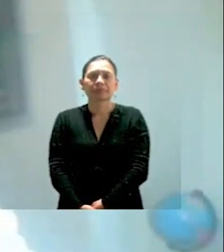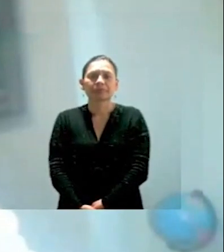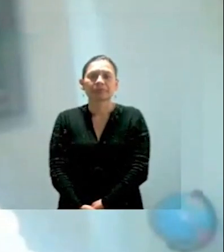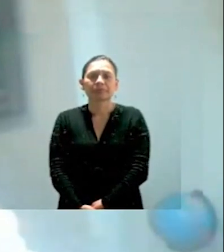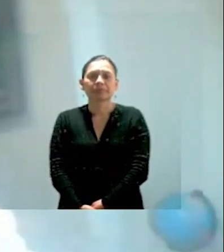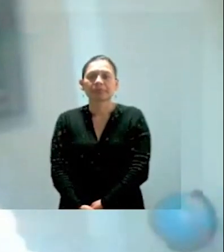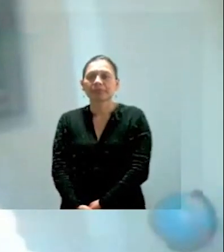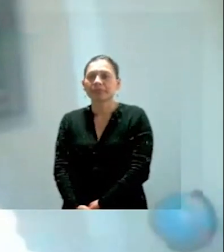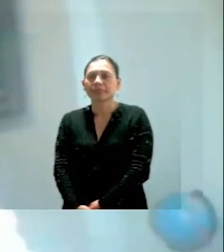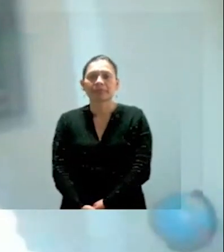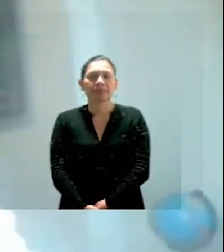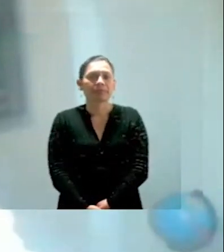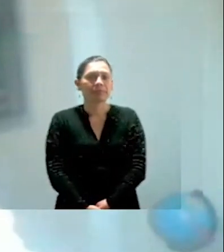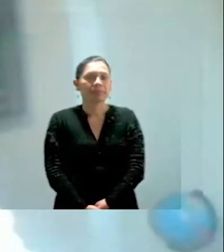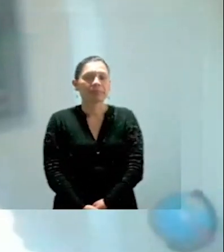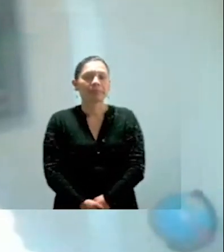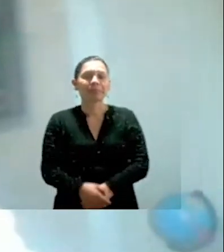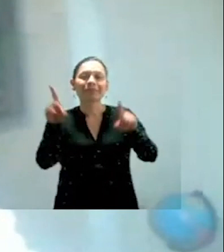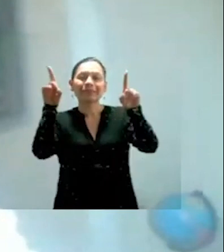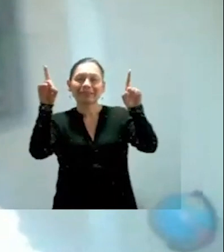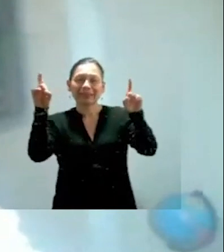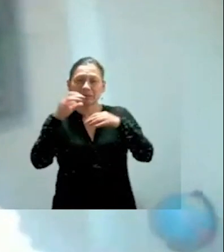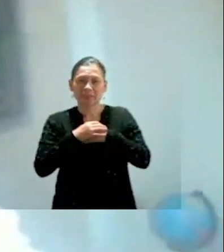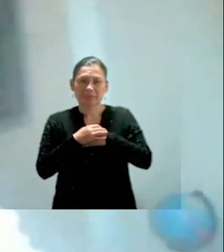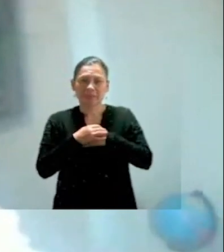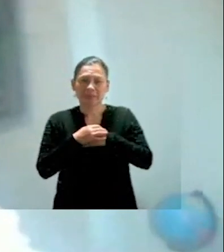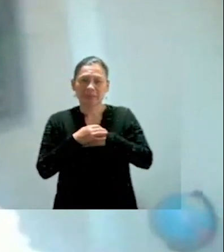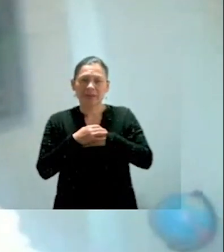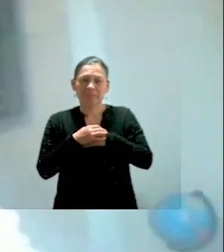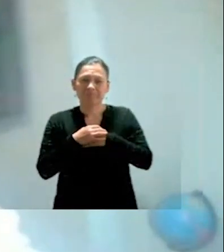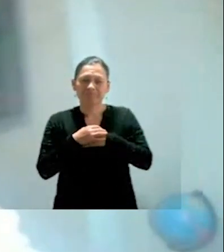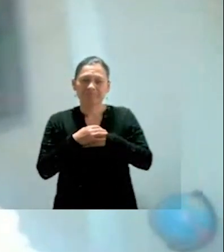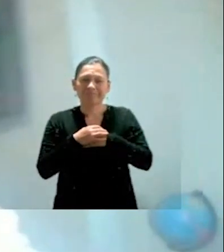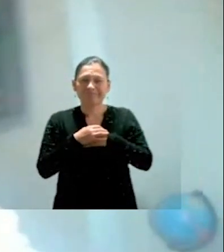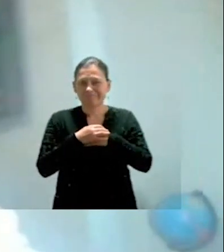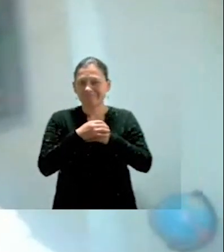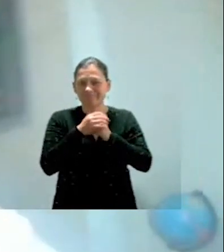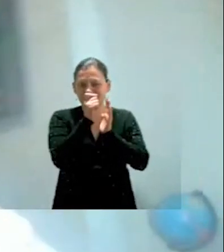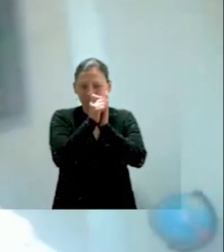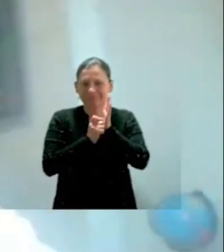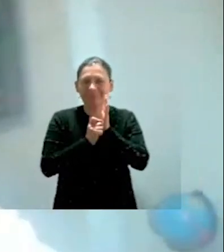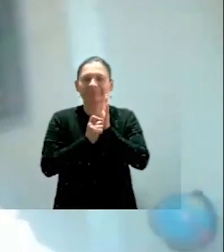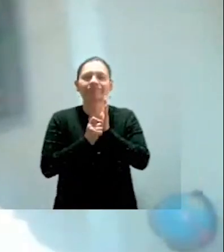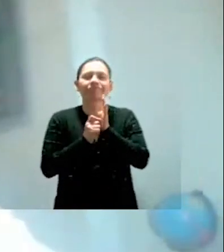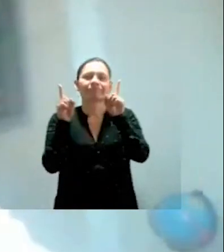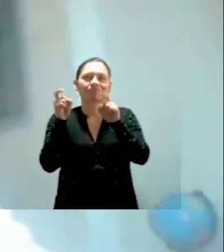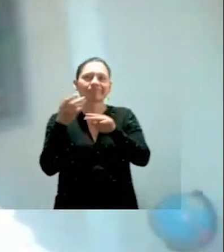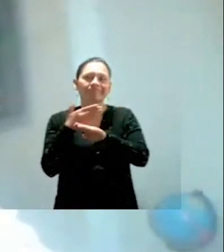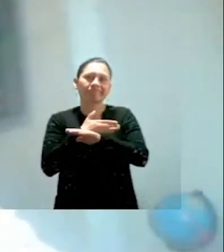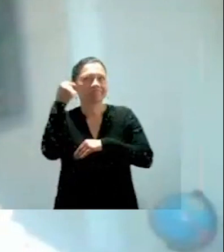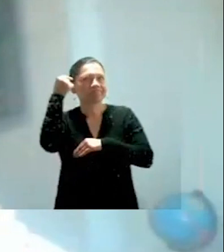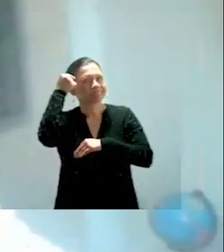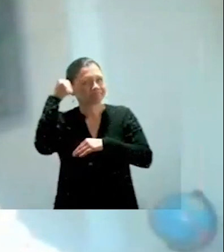para charlar y ponerlo también en el debate, es el tema de la expansión de la